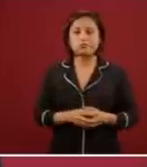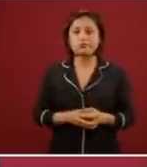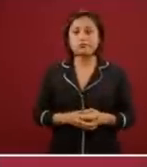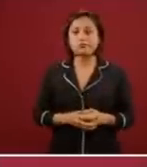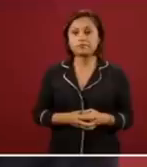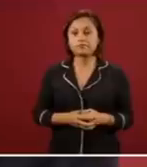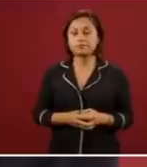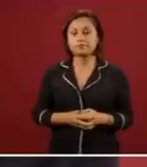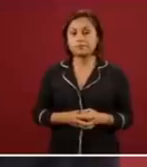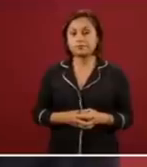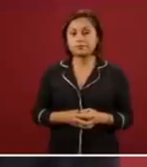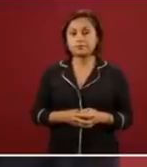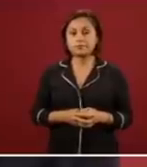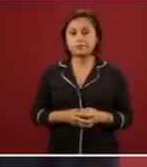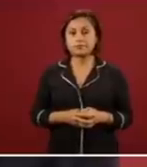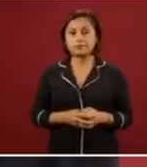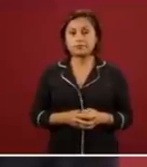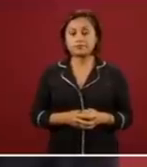existen